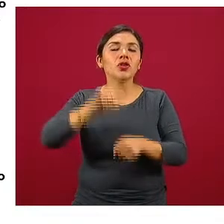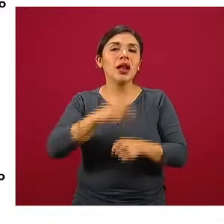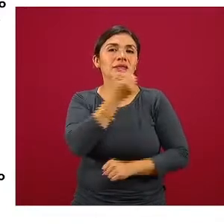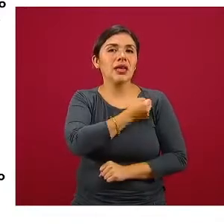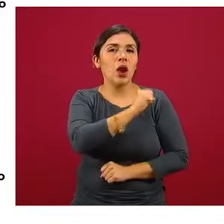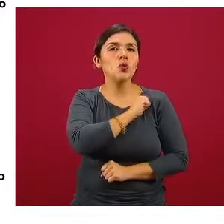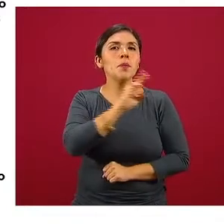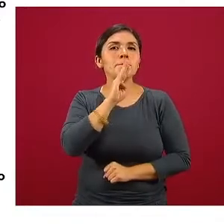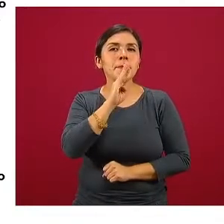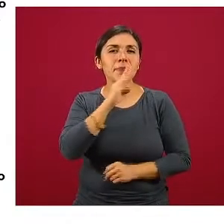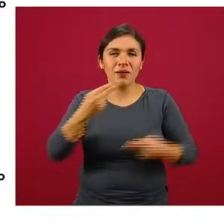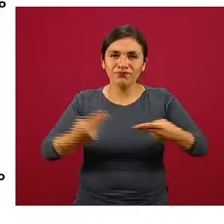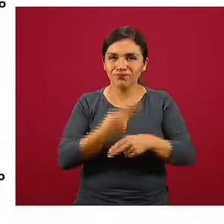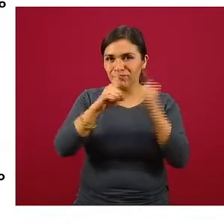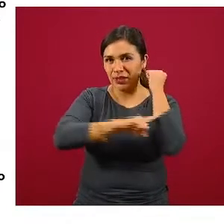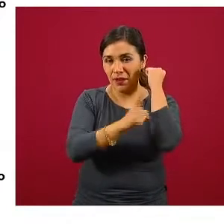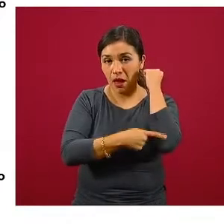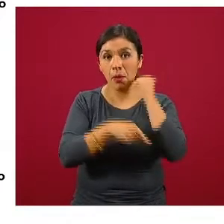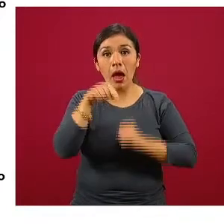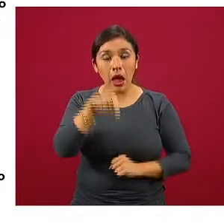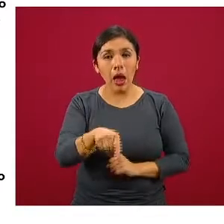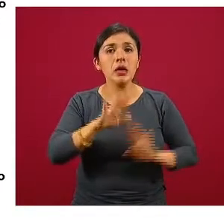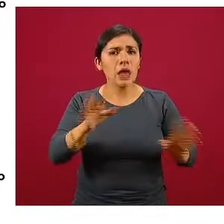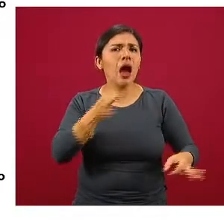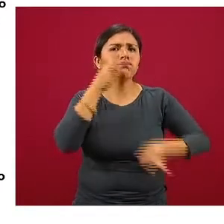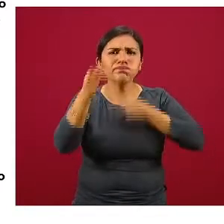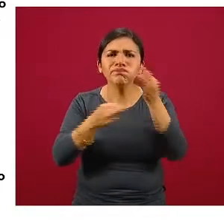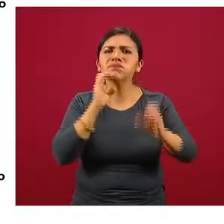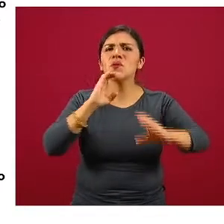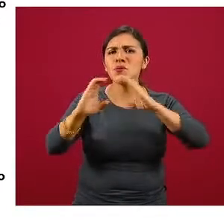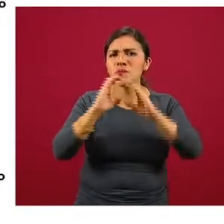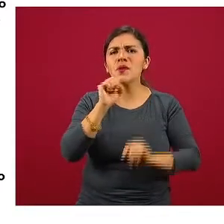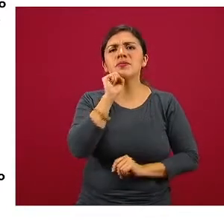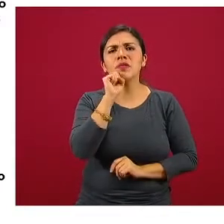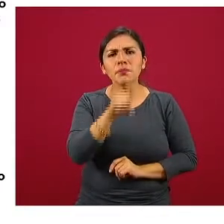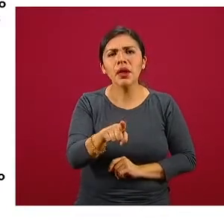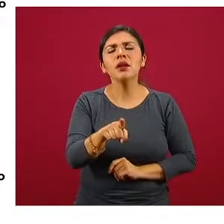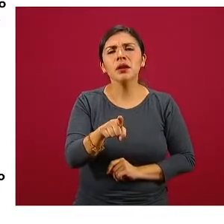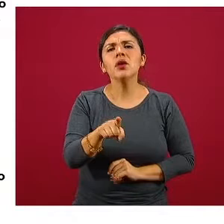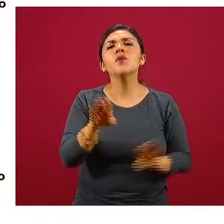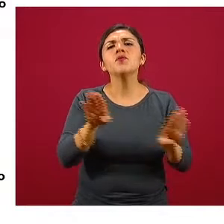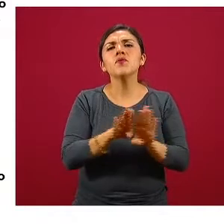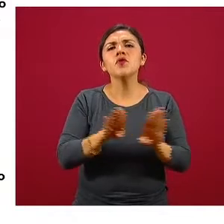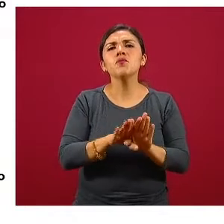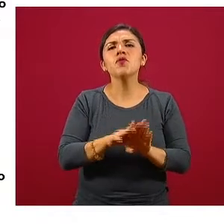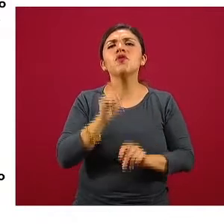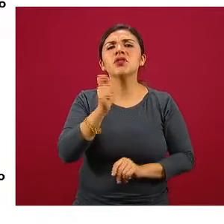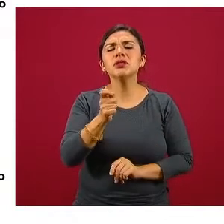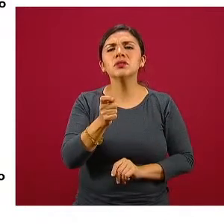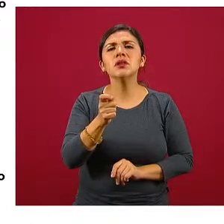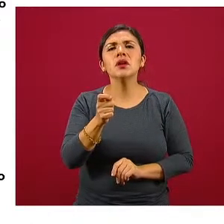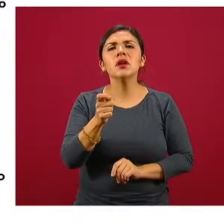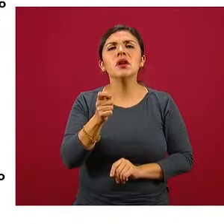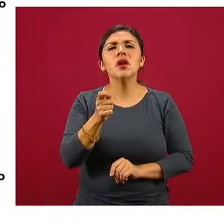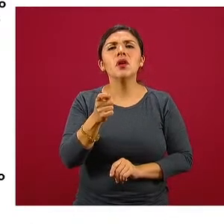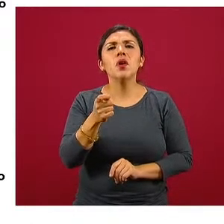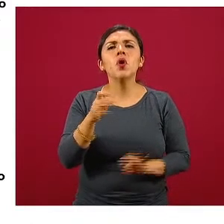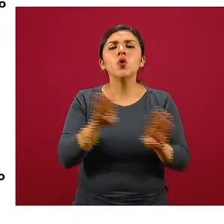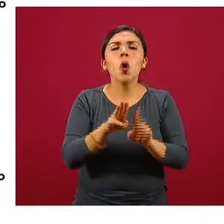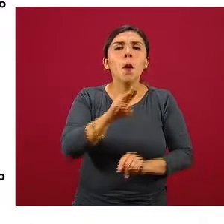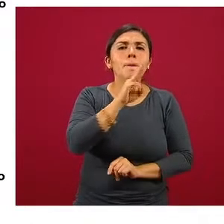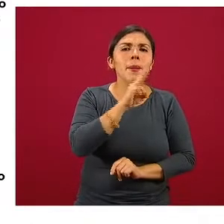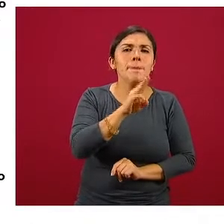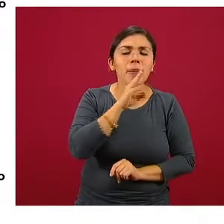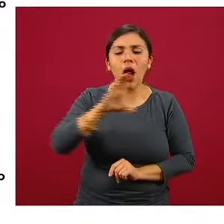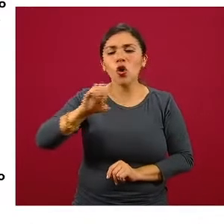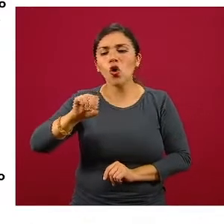Salud Materna y Perinatal y se ha hecho comunicación también sobre cuál es la relación entre maternidad